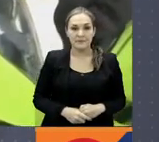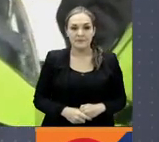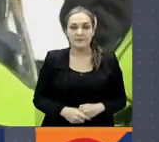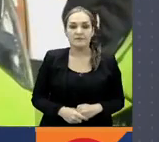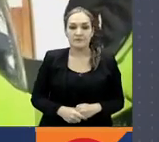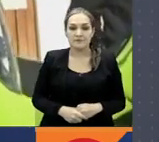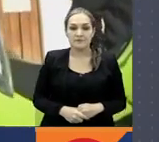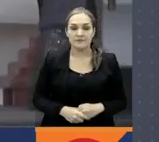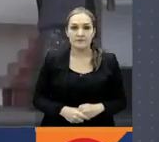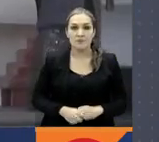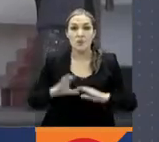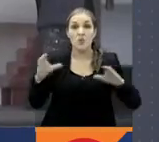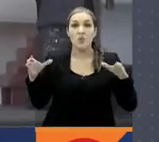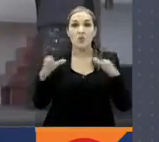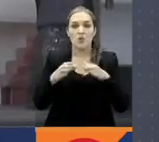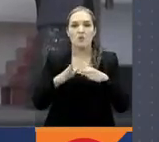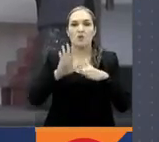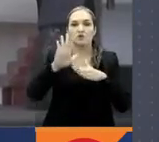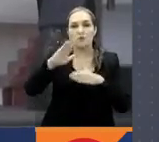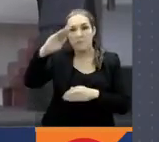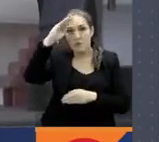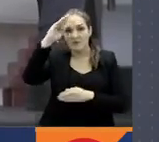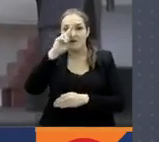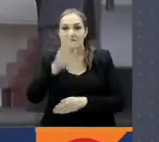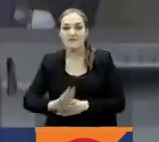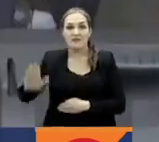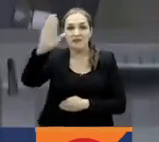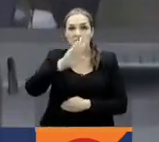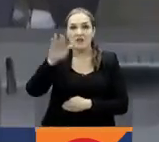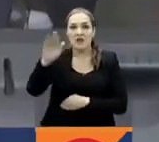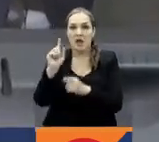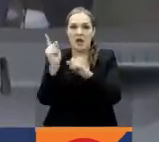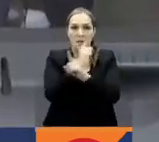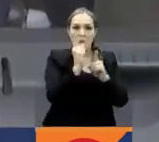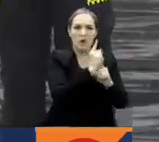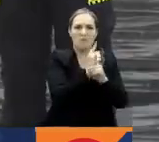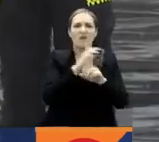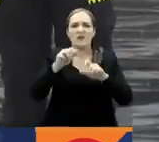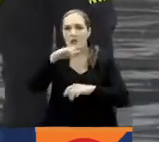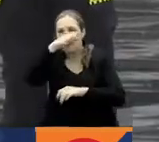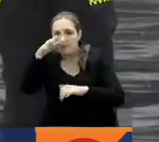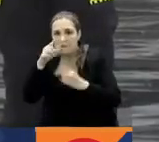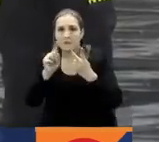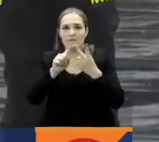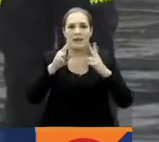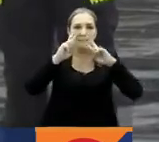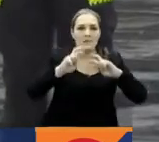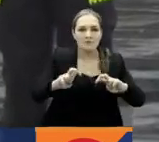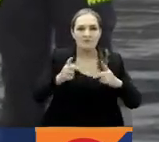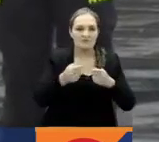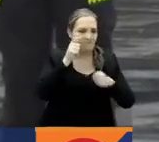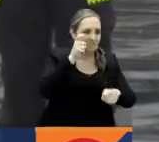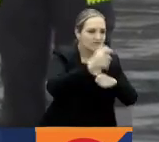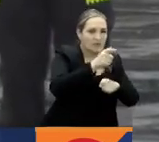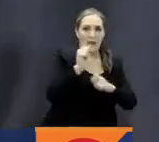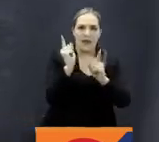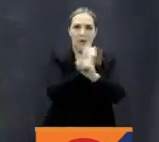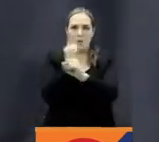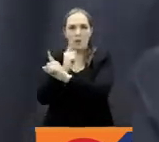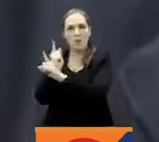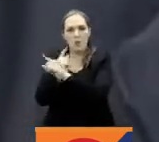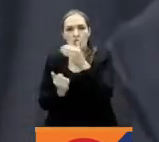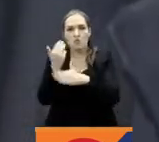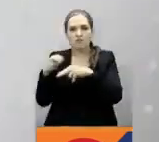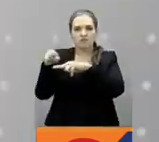Cambios en la cúpula de la Policía Nacional. En antinarcóticos, inspección y seguridad ciudadana serán los movimientos. Ya se los explicamos.